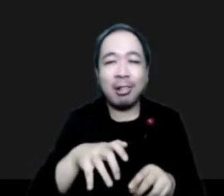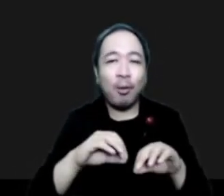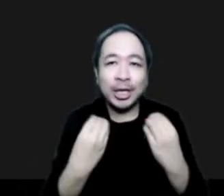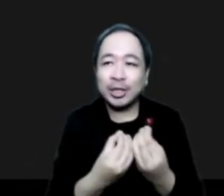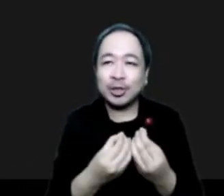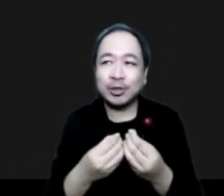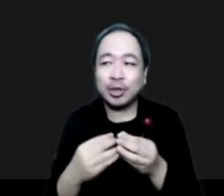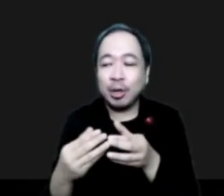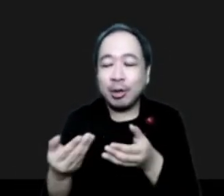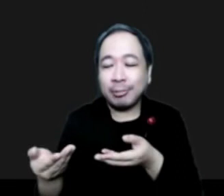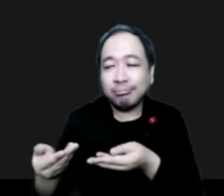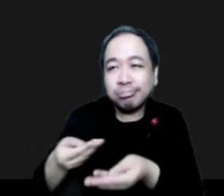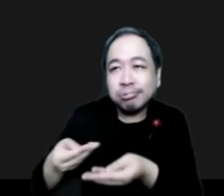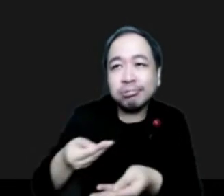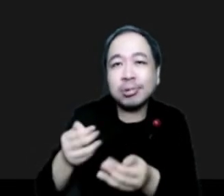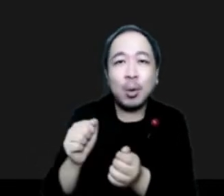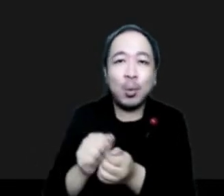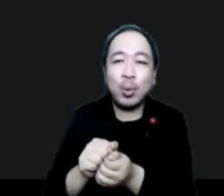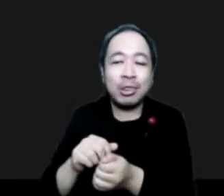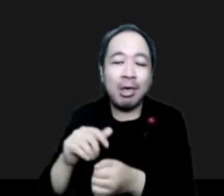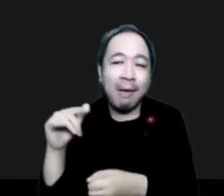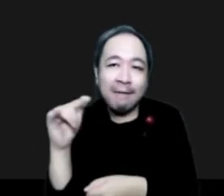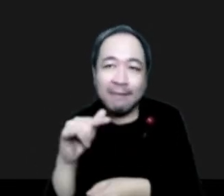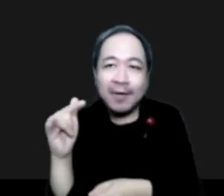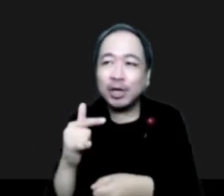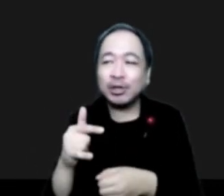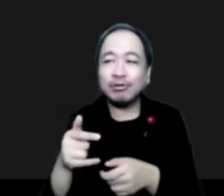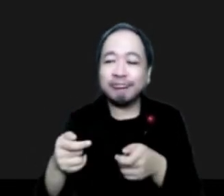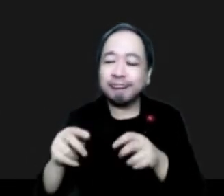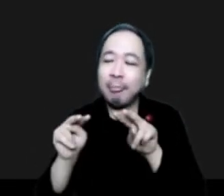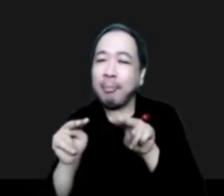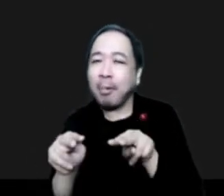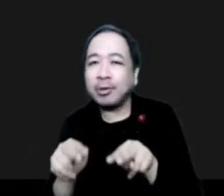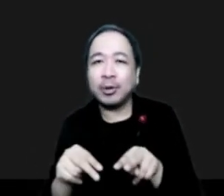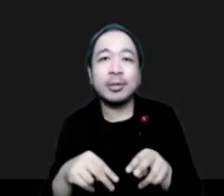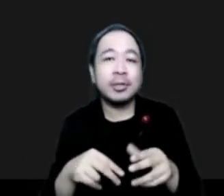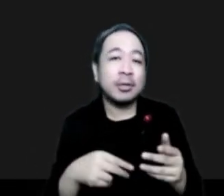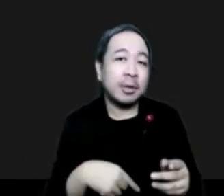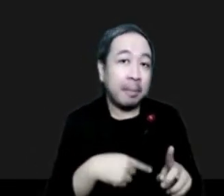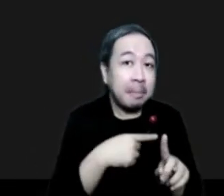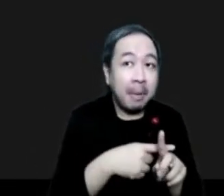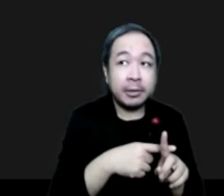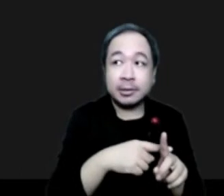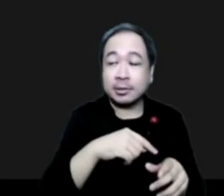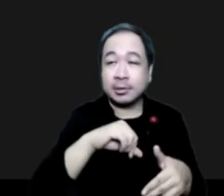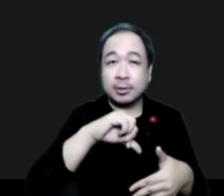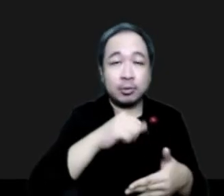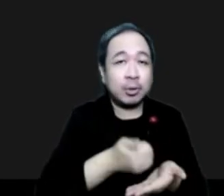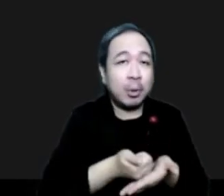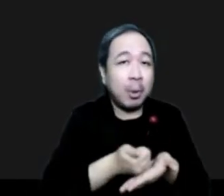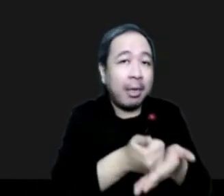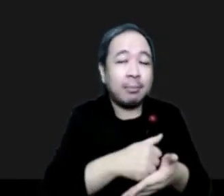organismo centroamericano de salud y muchos otros para los cuales esta información pueda ser de